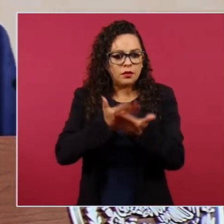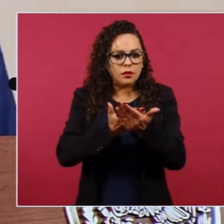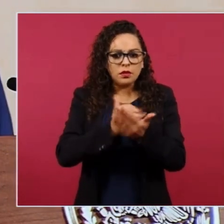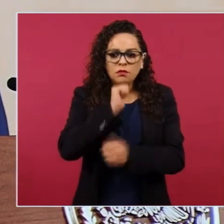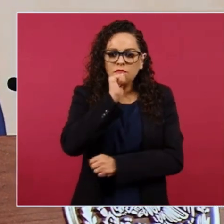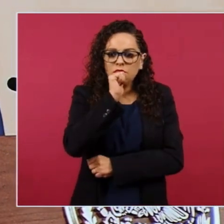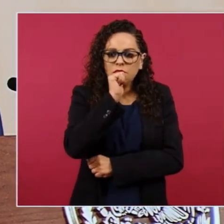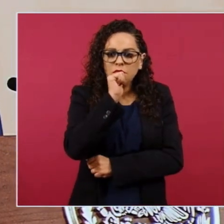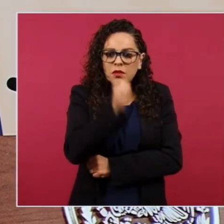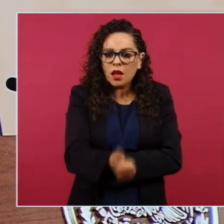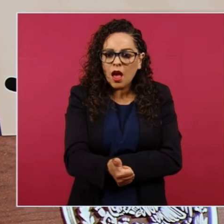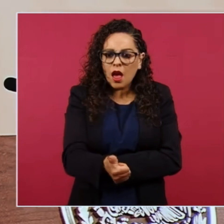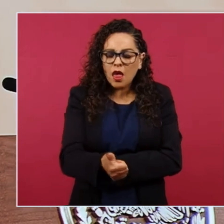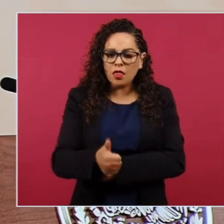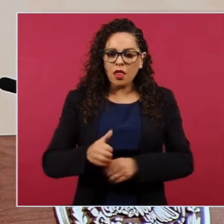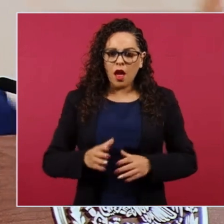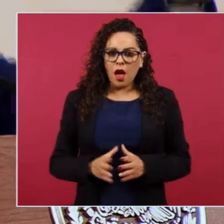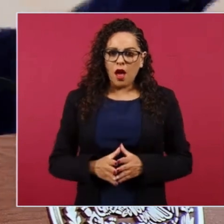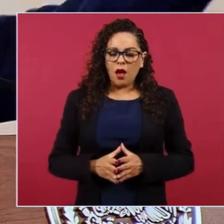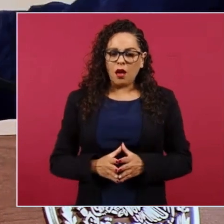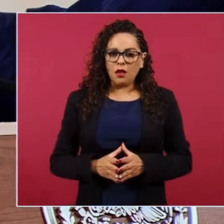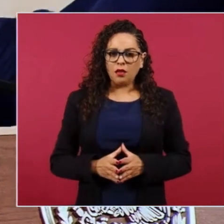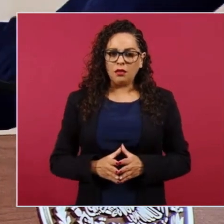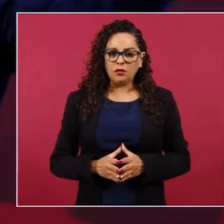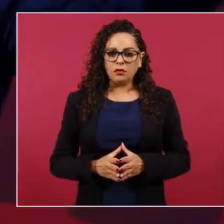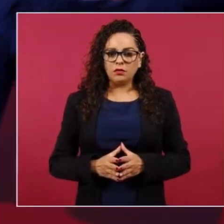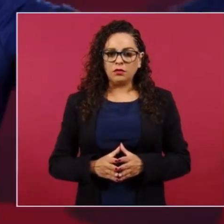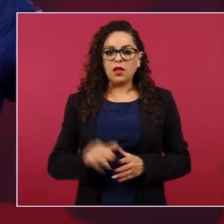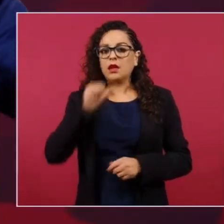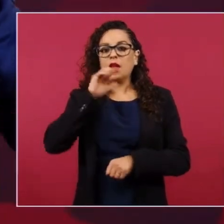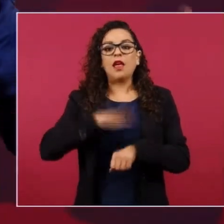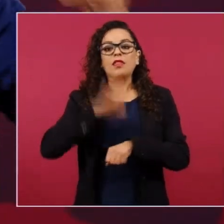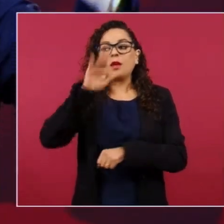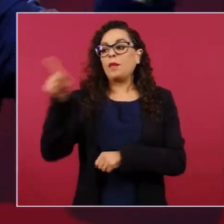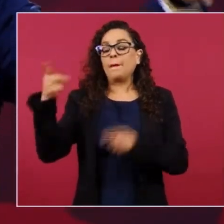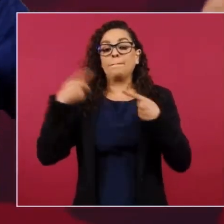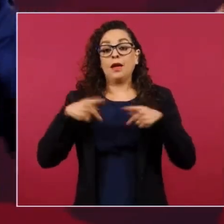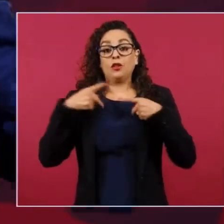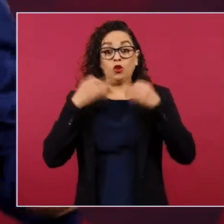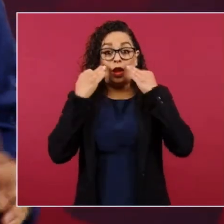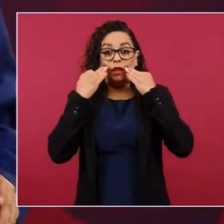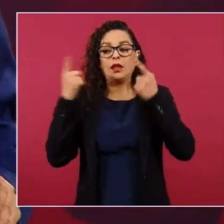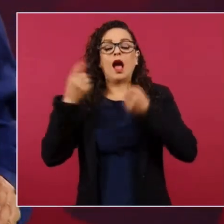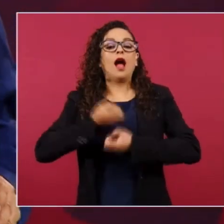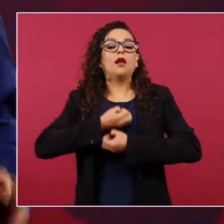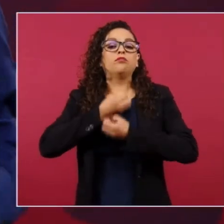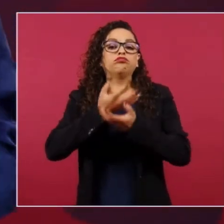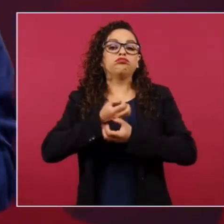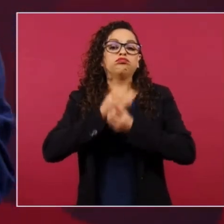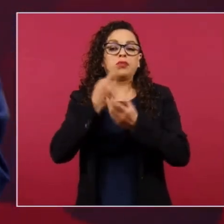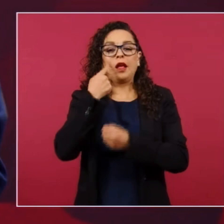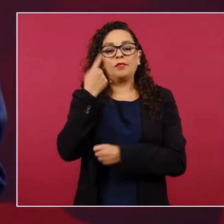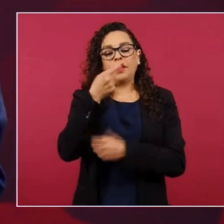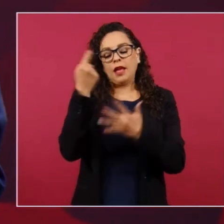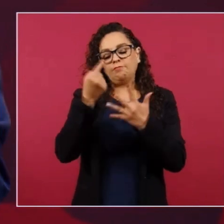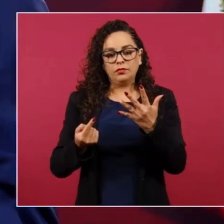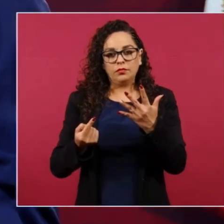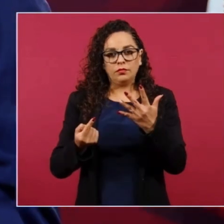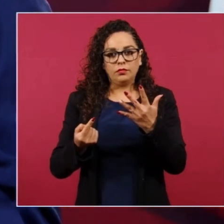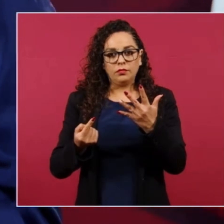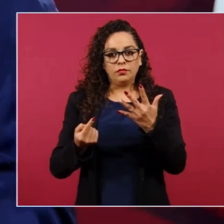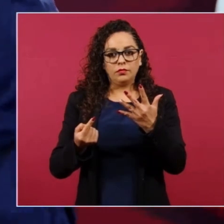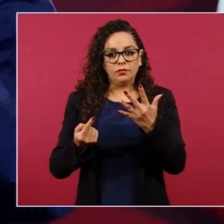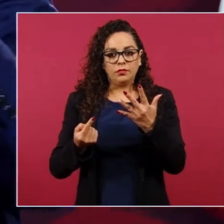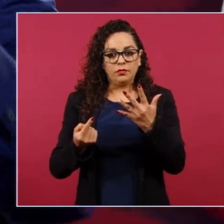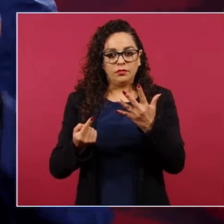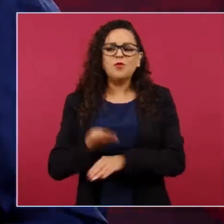Hablaba de los testimonios, ¿no? Sí, que solamente fueron los testimonios de estas personas, de los testigos protegidos.